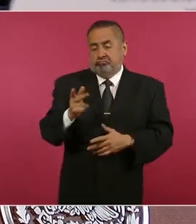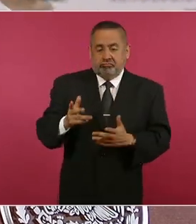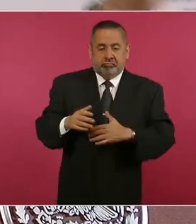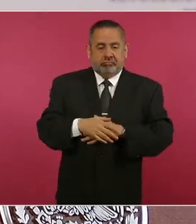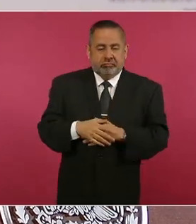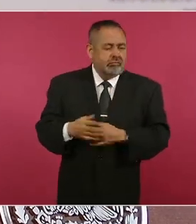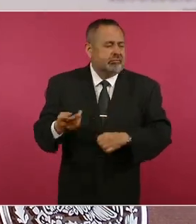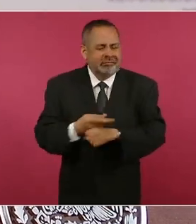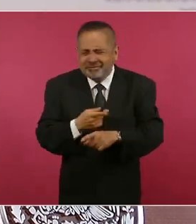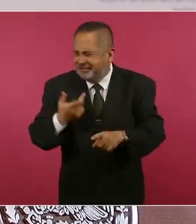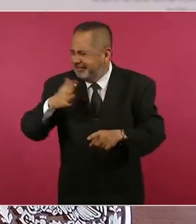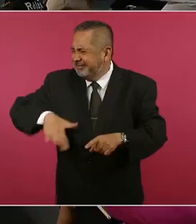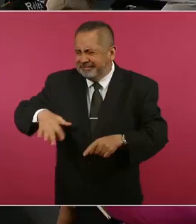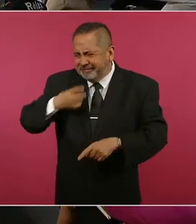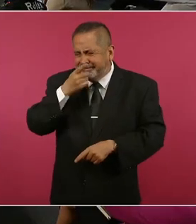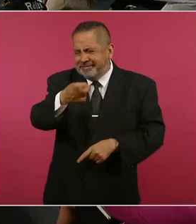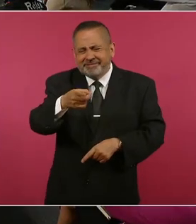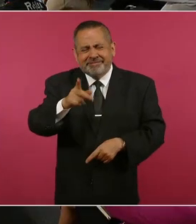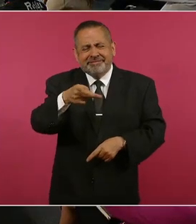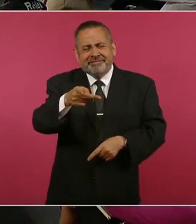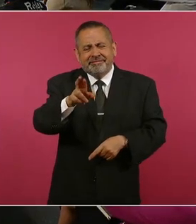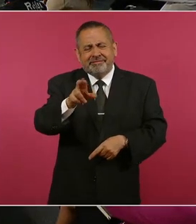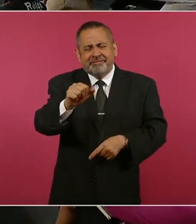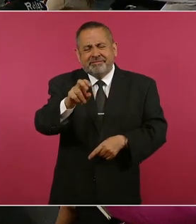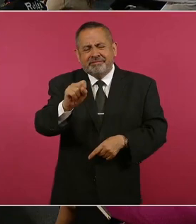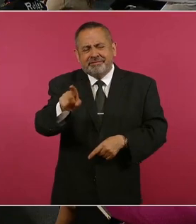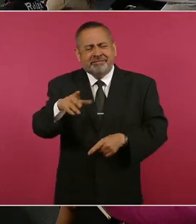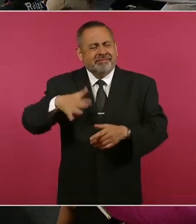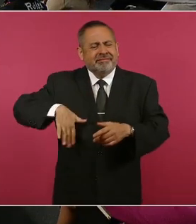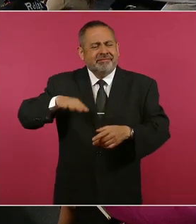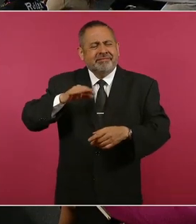¿qué fue lo último que dijo Krause?